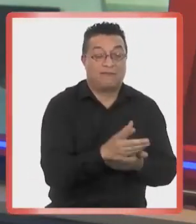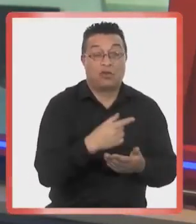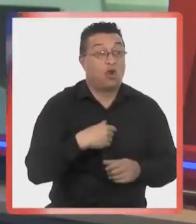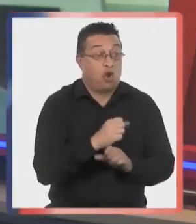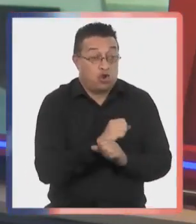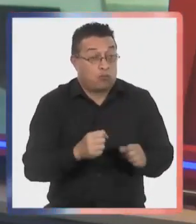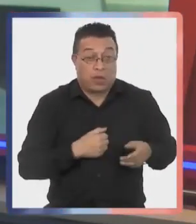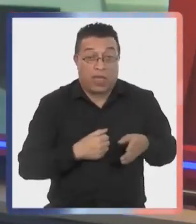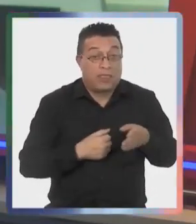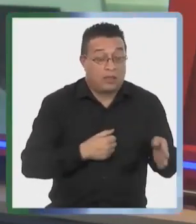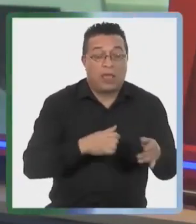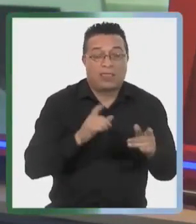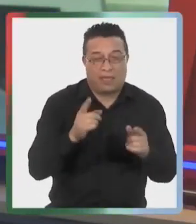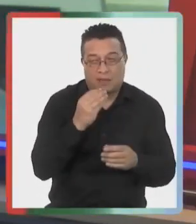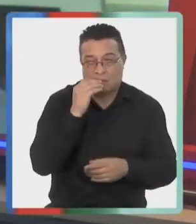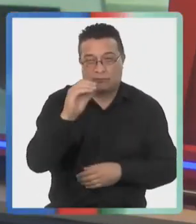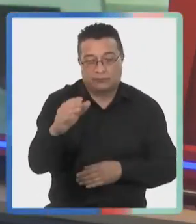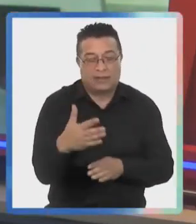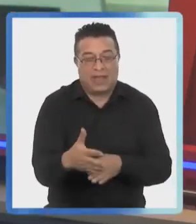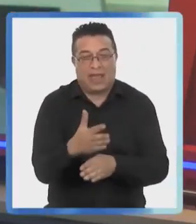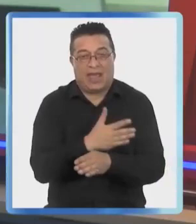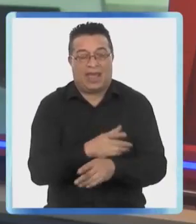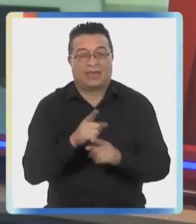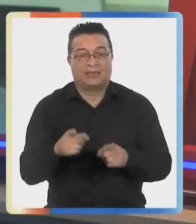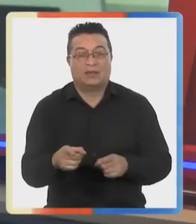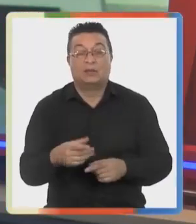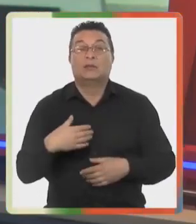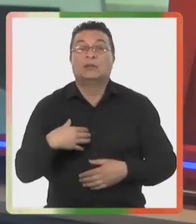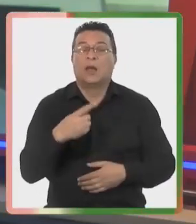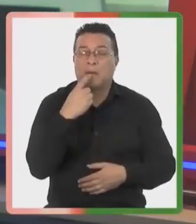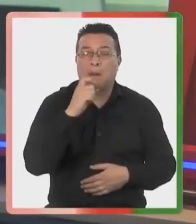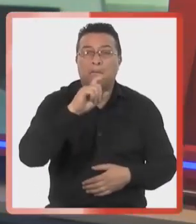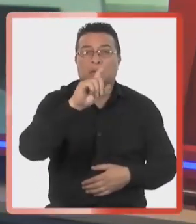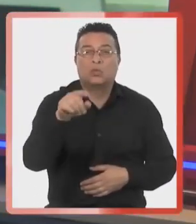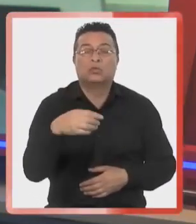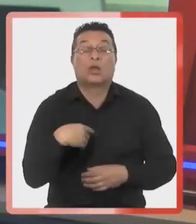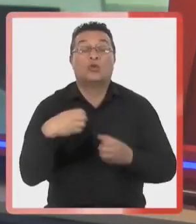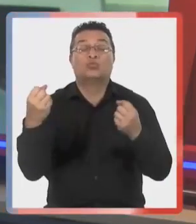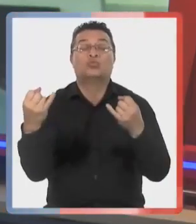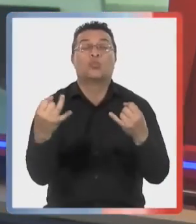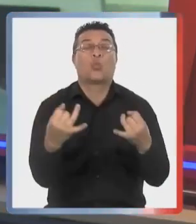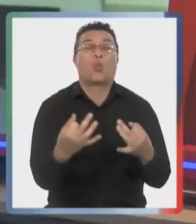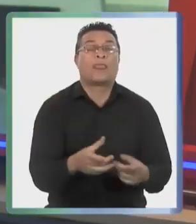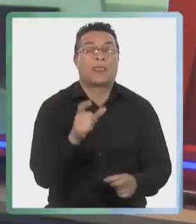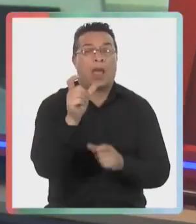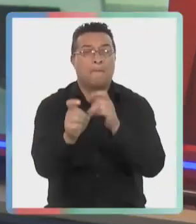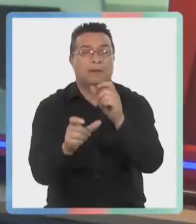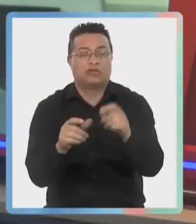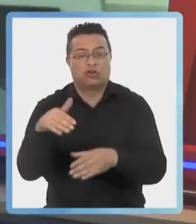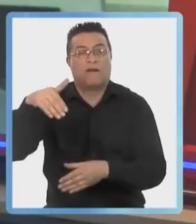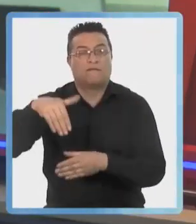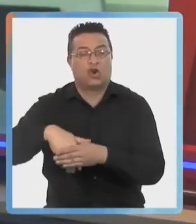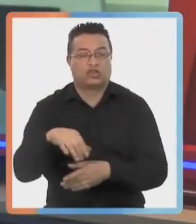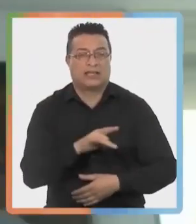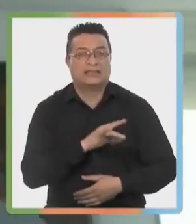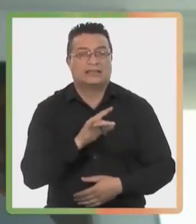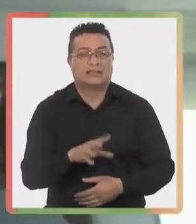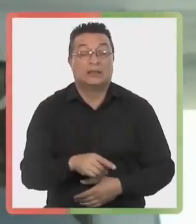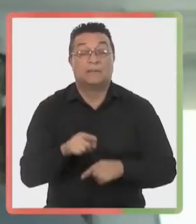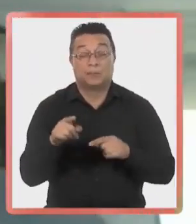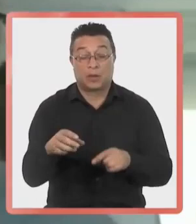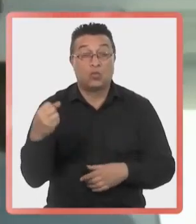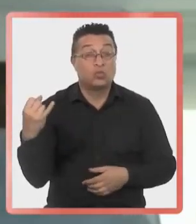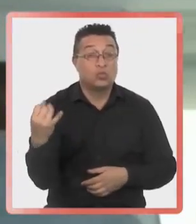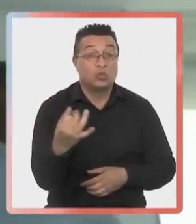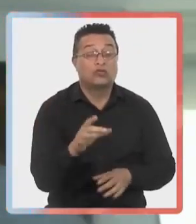esa labor, de informarlo oportunamente a la Junta Electoral. Quería preguntarle por el padrón electoral, ¿a cuántas personas alcanza hoy día en Chile? Bueno, el